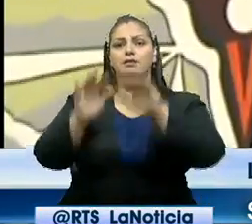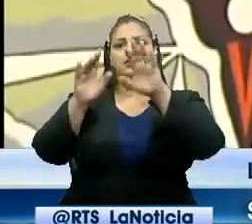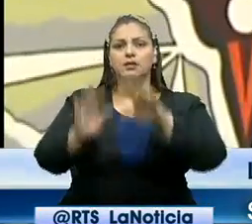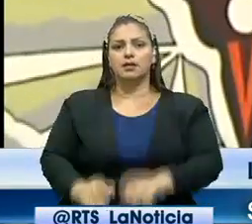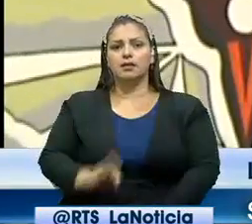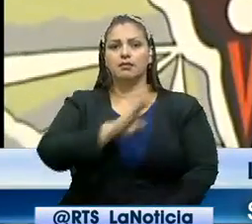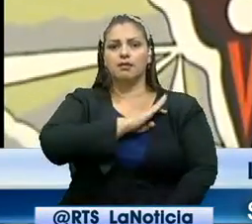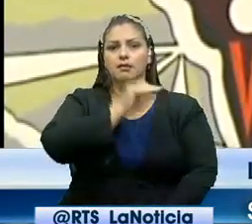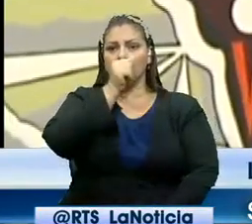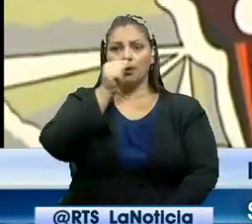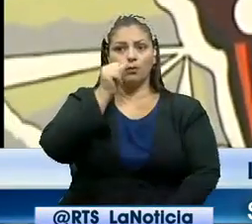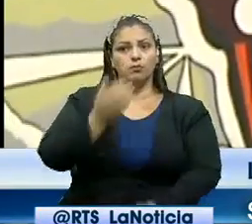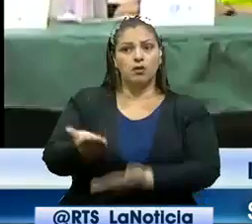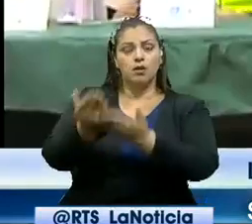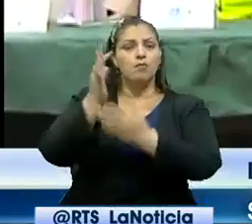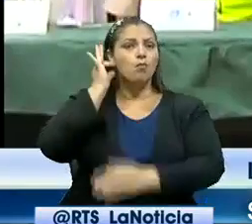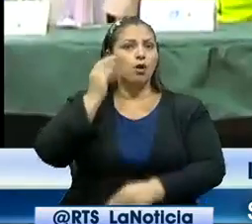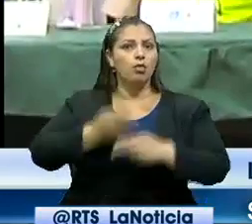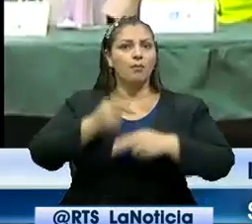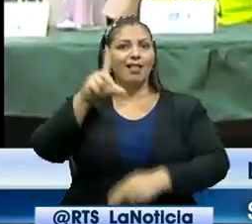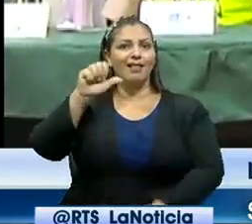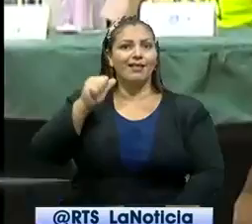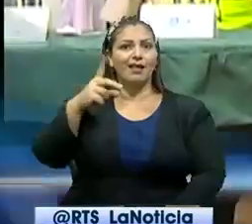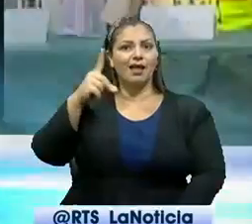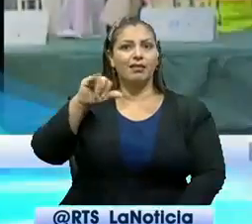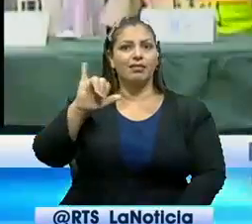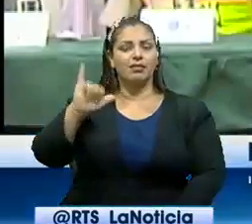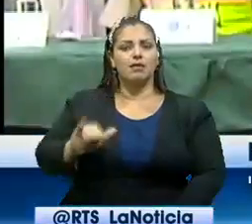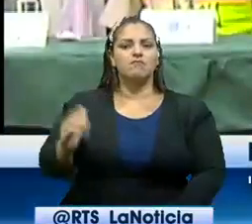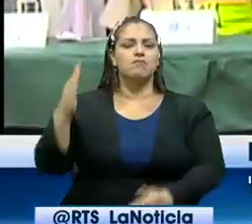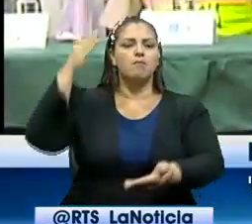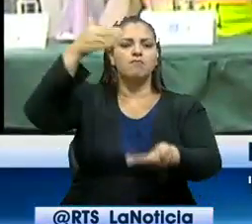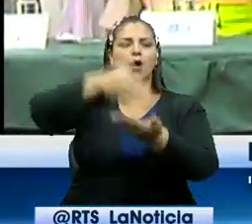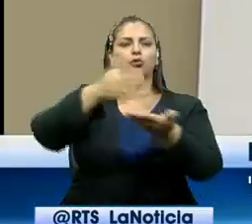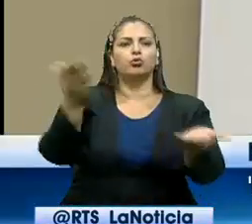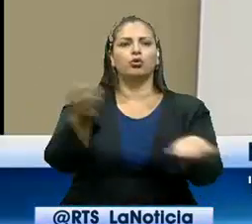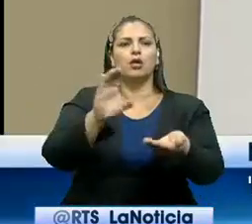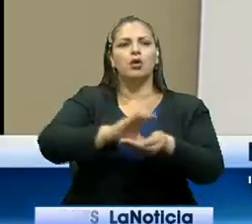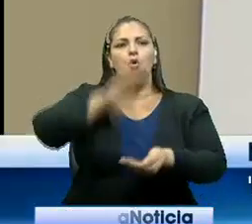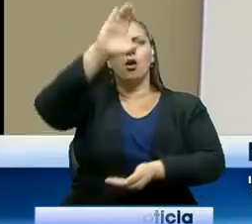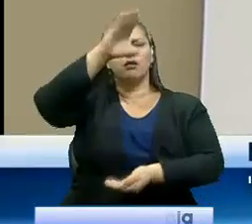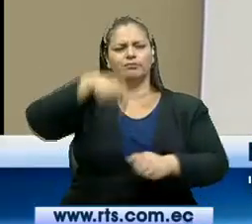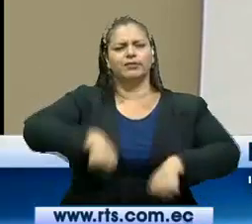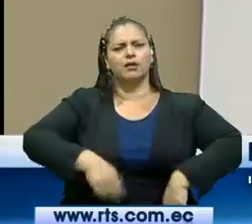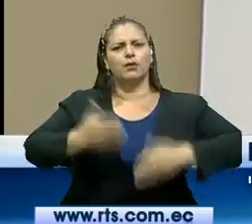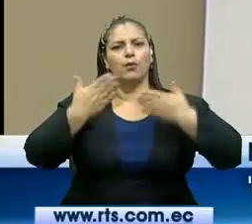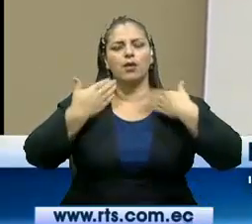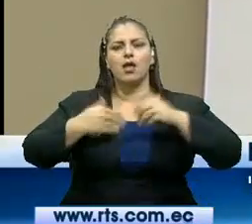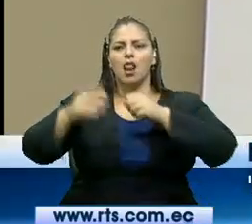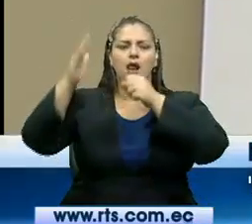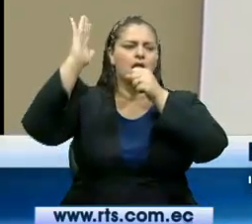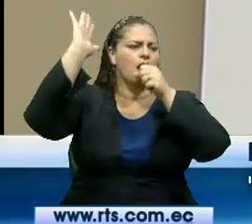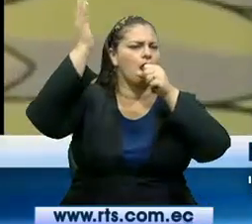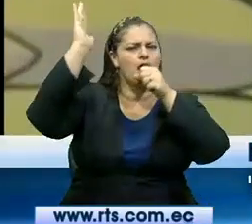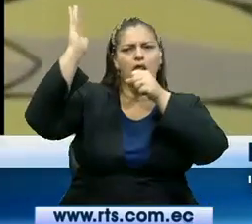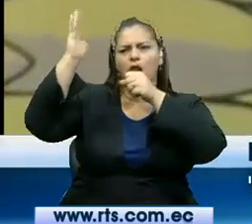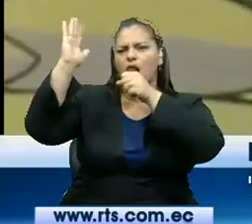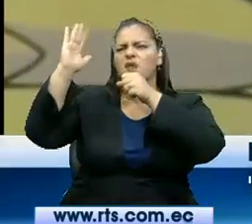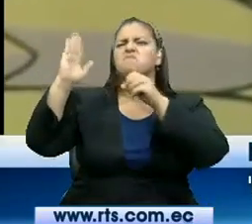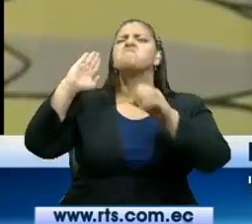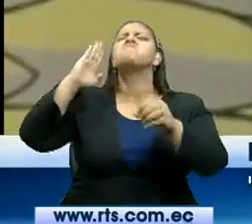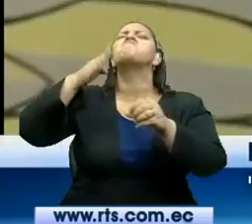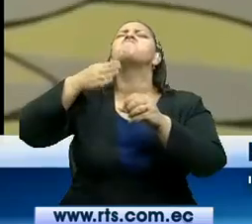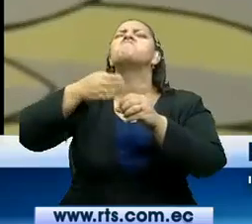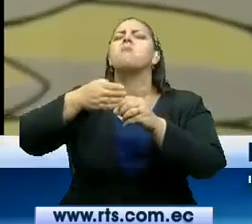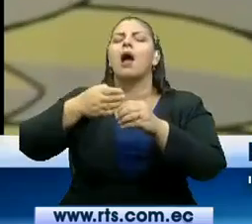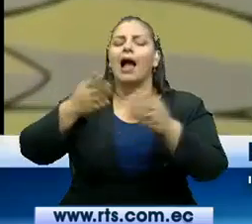secretaria técnica de drogas, Lady Zúñiga, llegó hasta una de las unidades educativas del puerto principal. Aquí, el objetivo de la